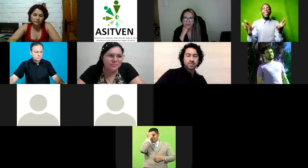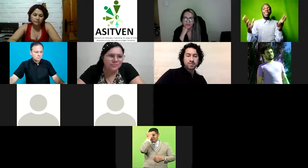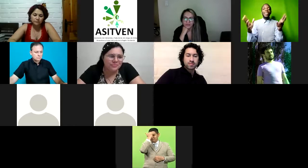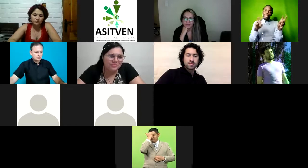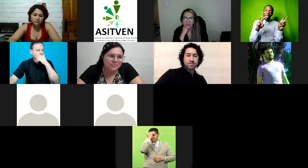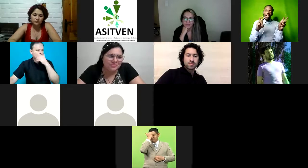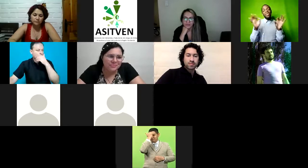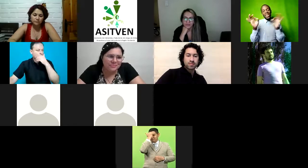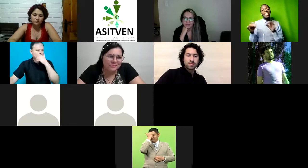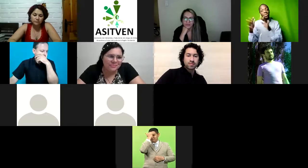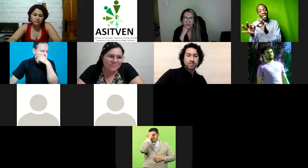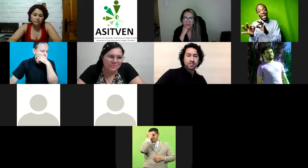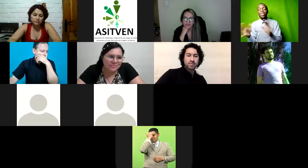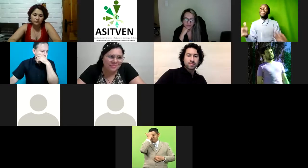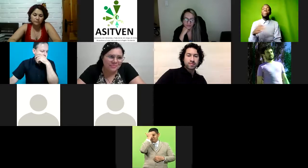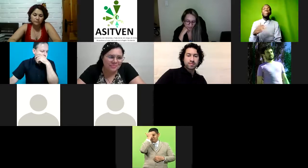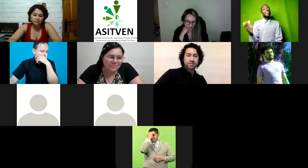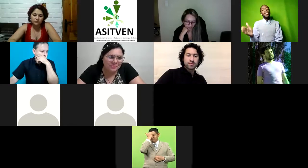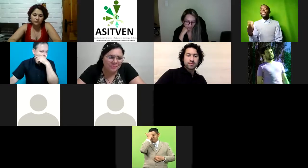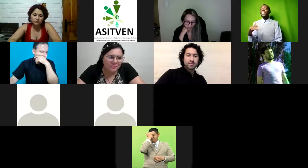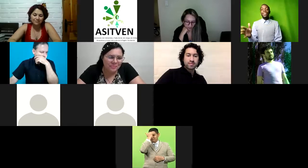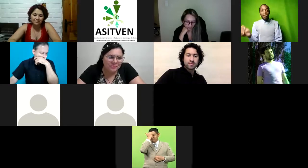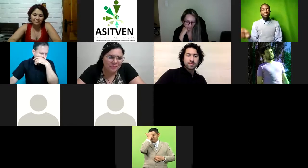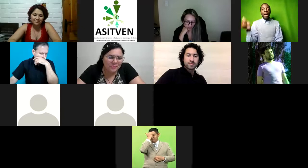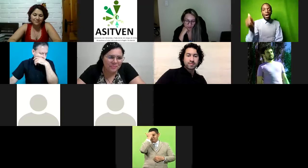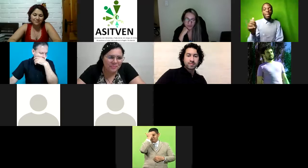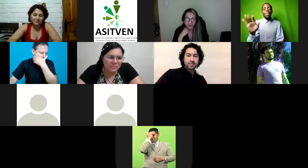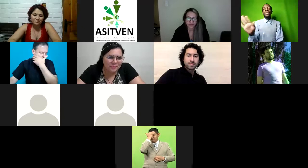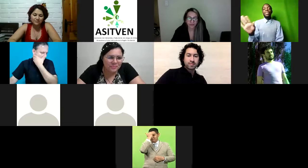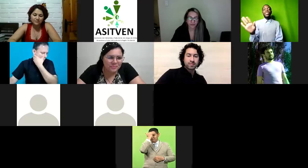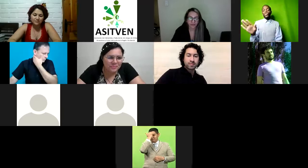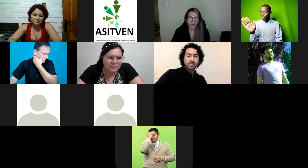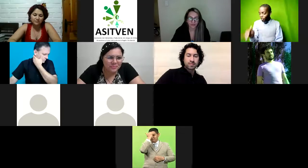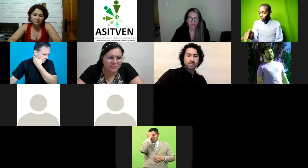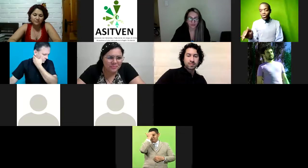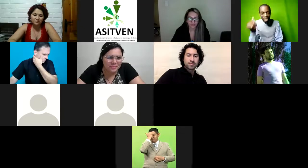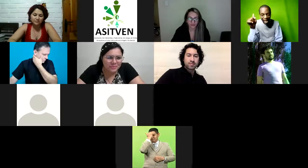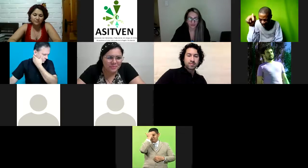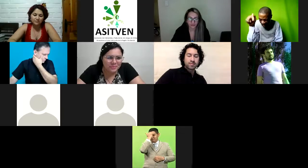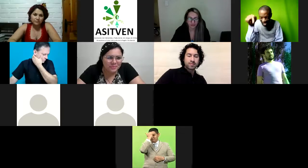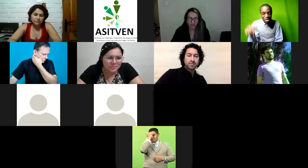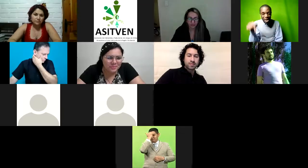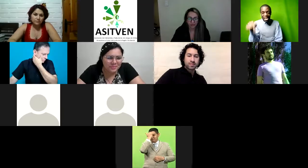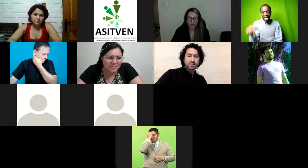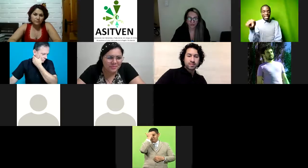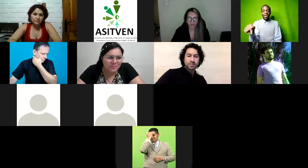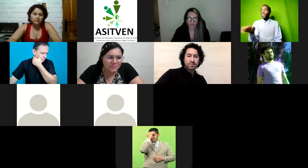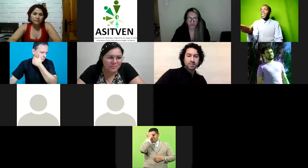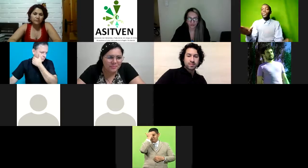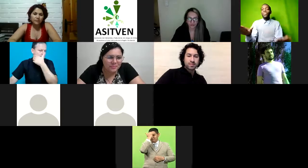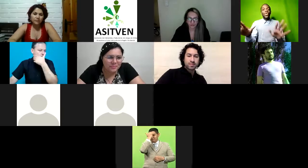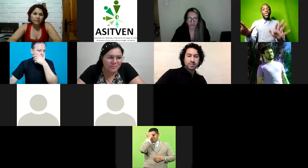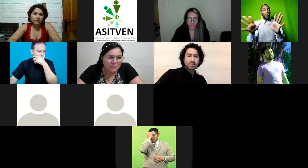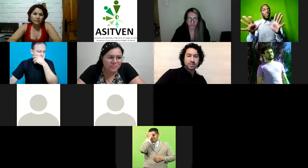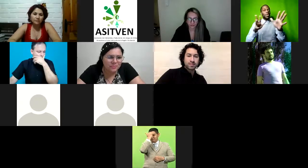maestro, y su intérprete. Y vamos al campamento de niños sordos. El primer día que él llegó,